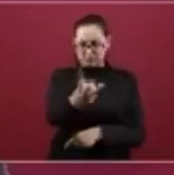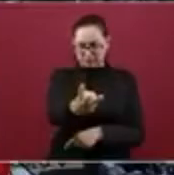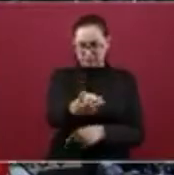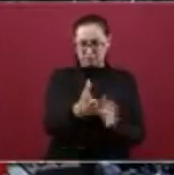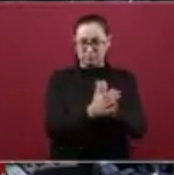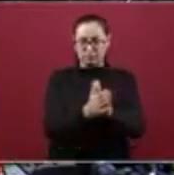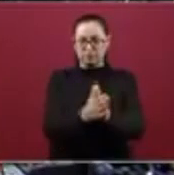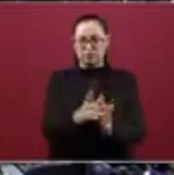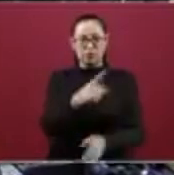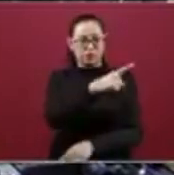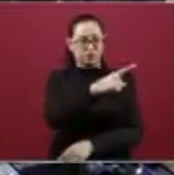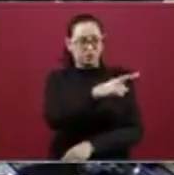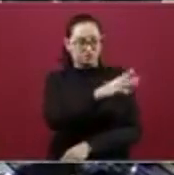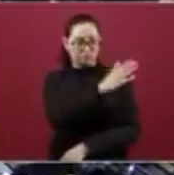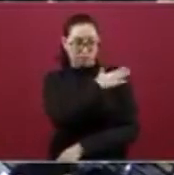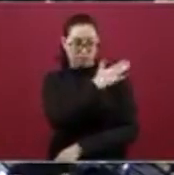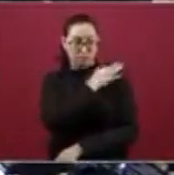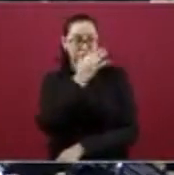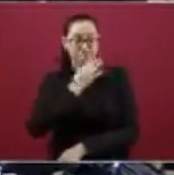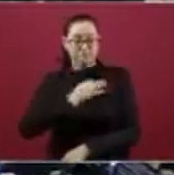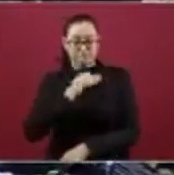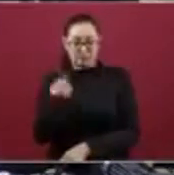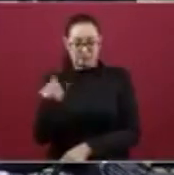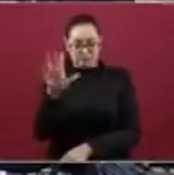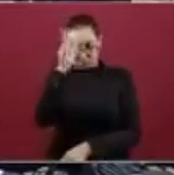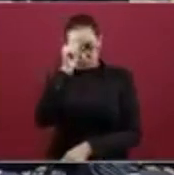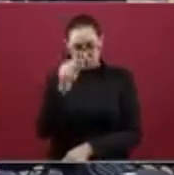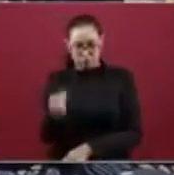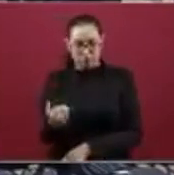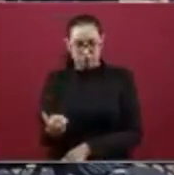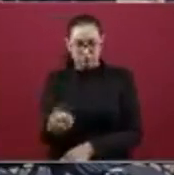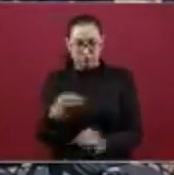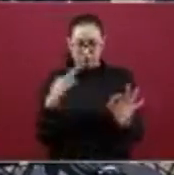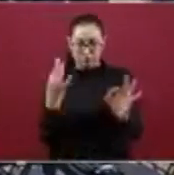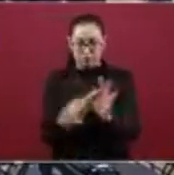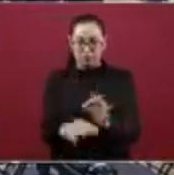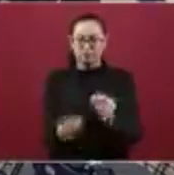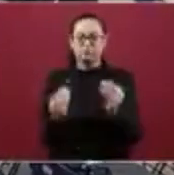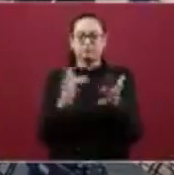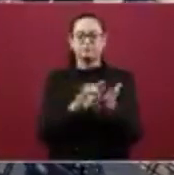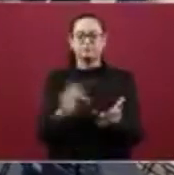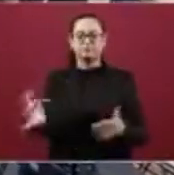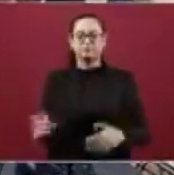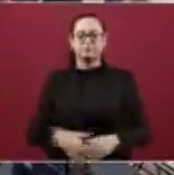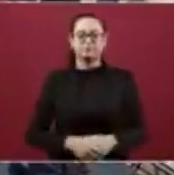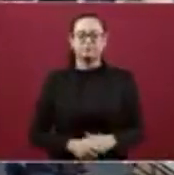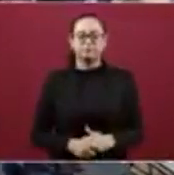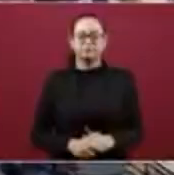¿Me acuerdas? Para cumplir. Muchas gracias.